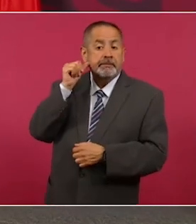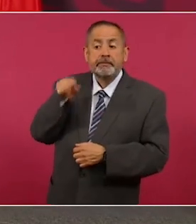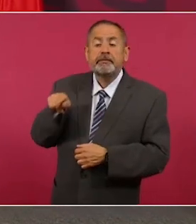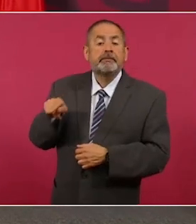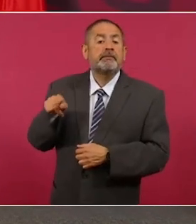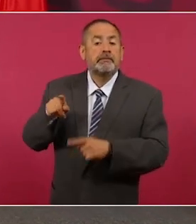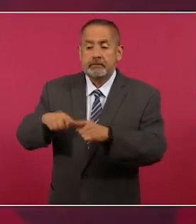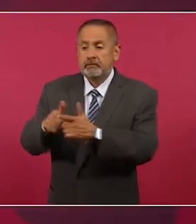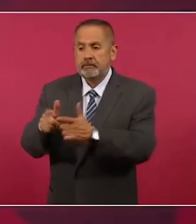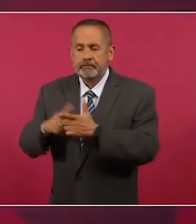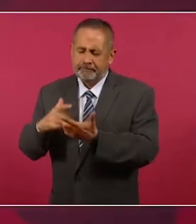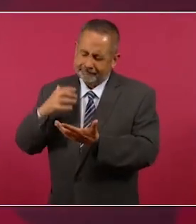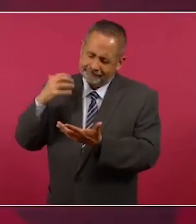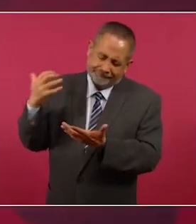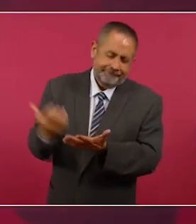ganaron